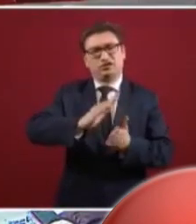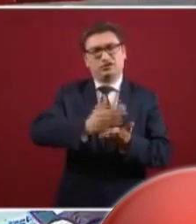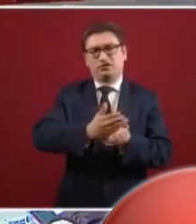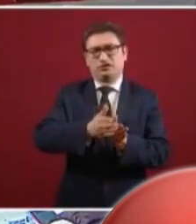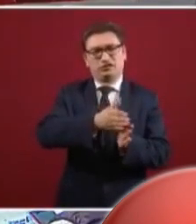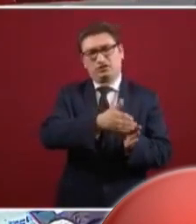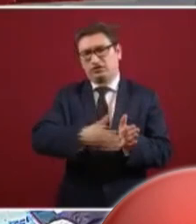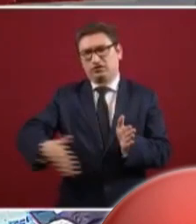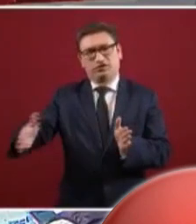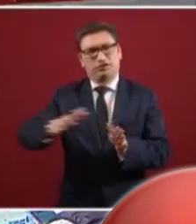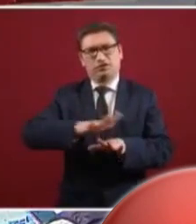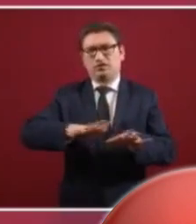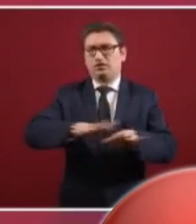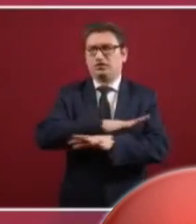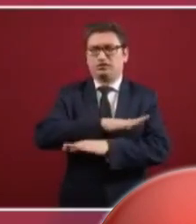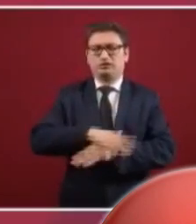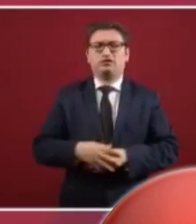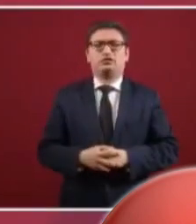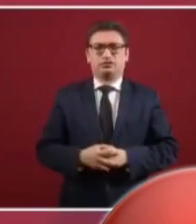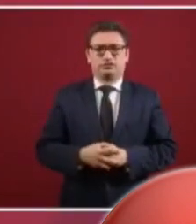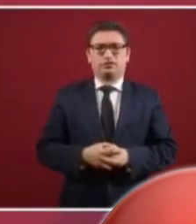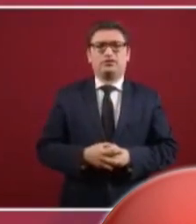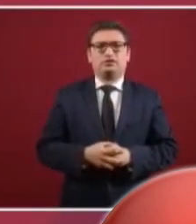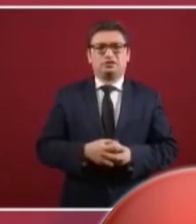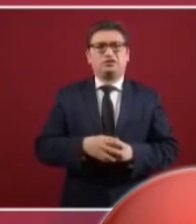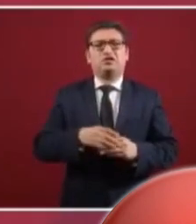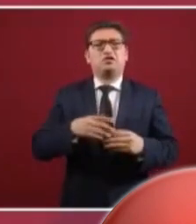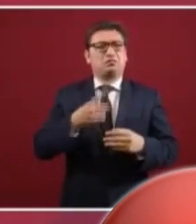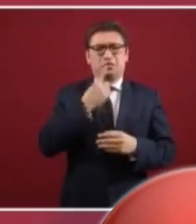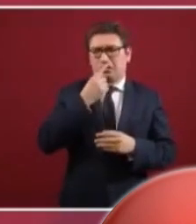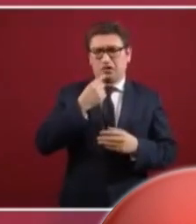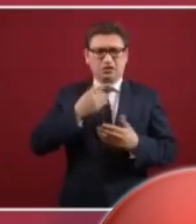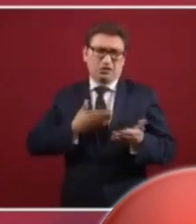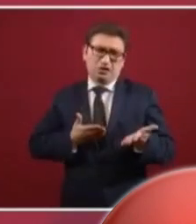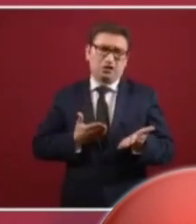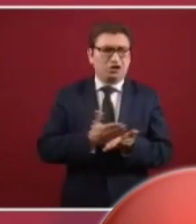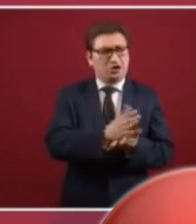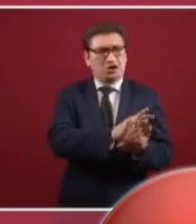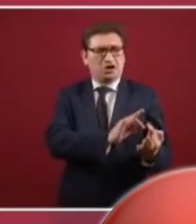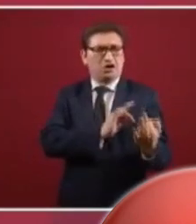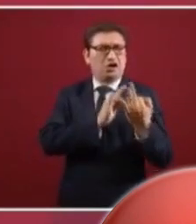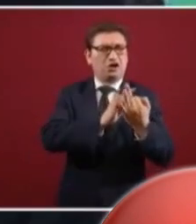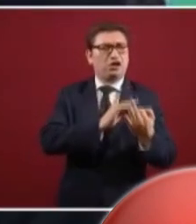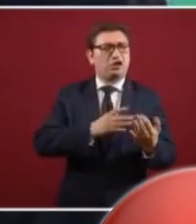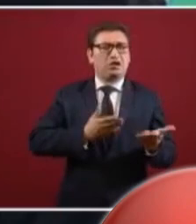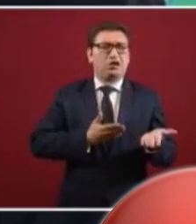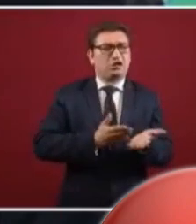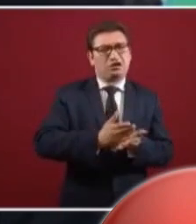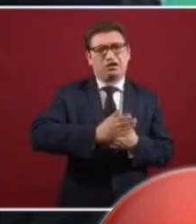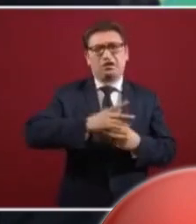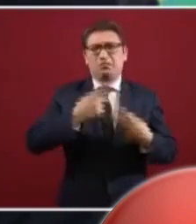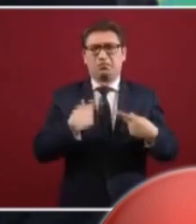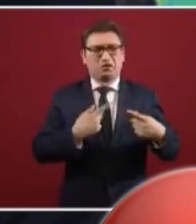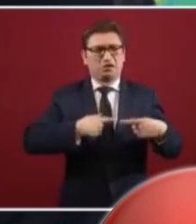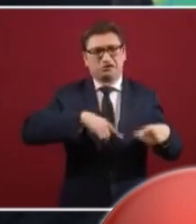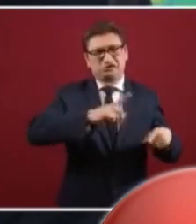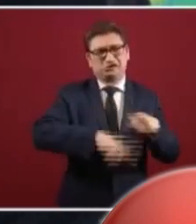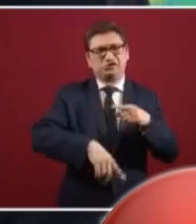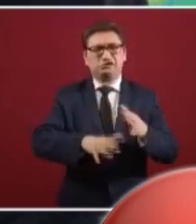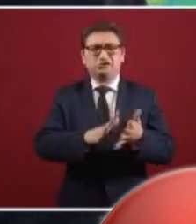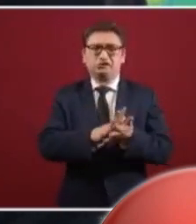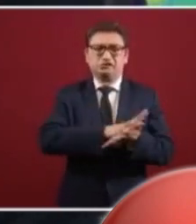no es el uso de la fuerza, la confrontación, el aniquilar, el